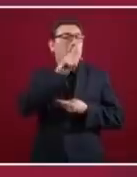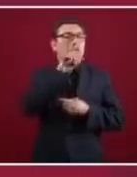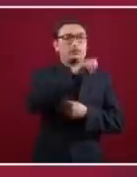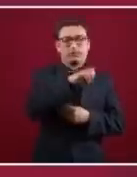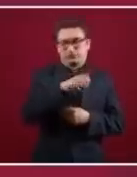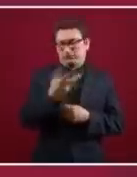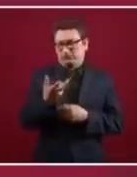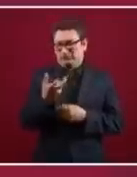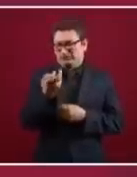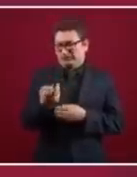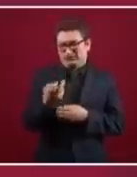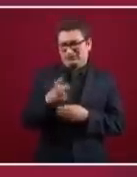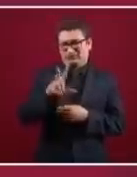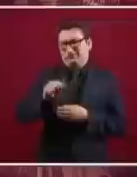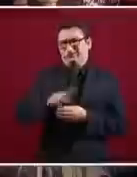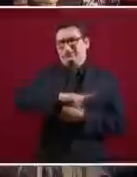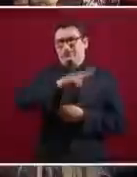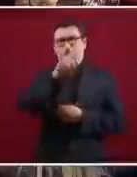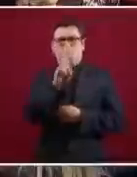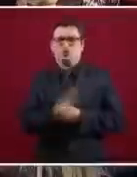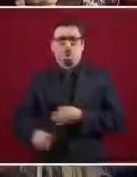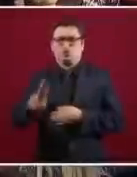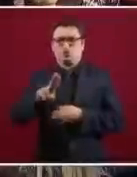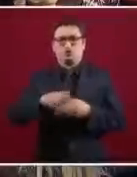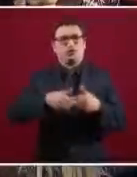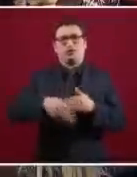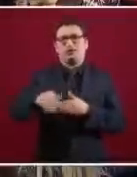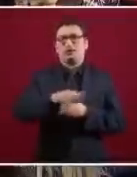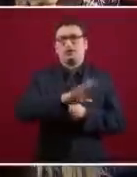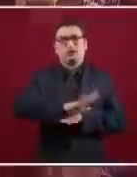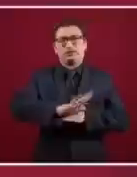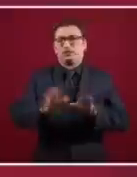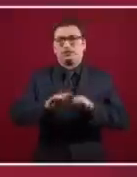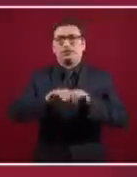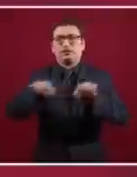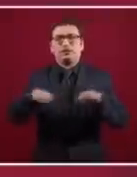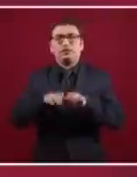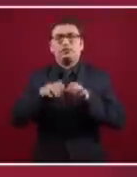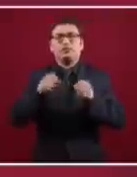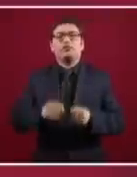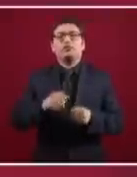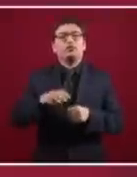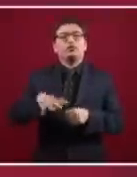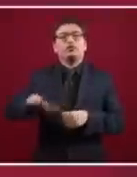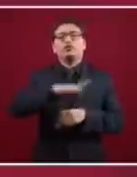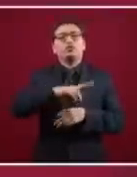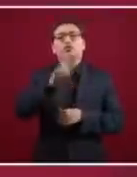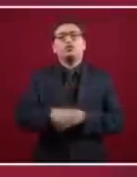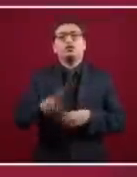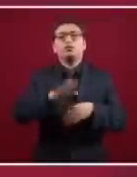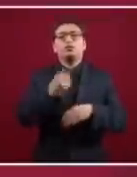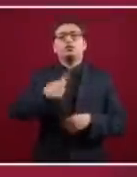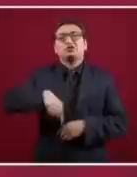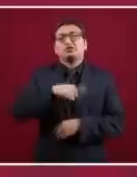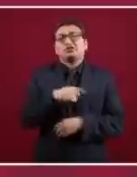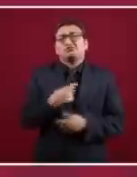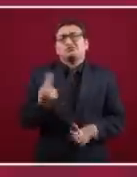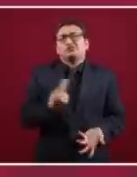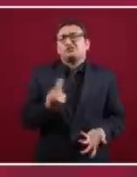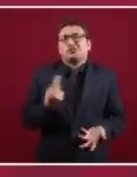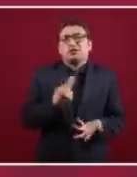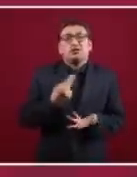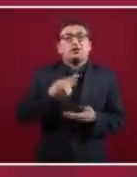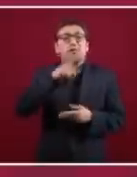nunca existió ni existirá en el gabinete porque además no tenemos necesidad